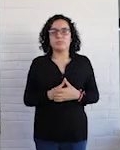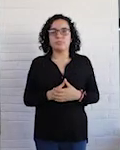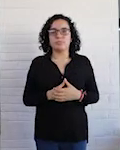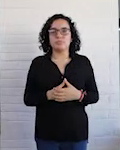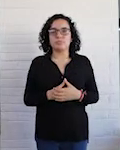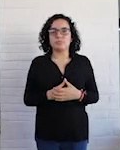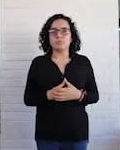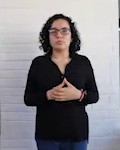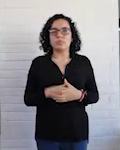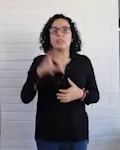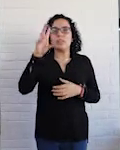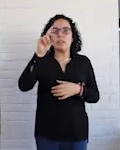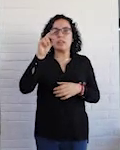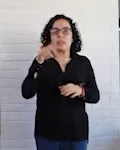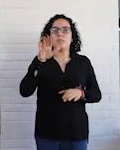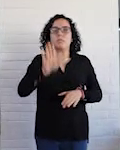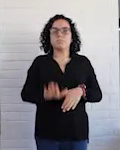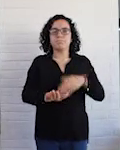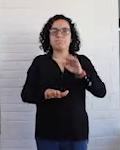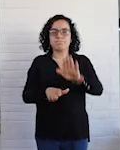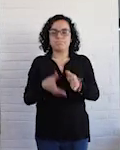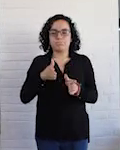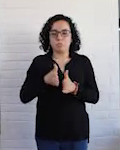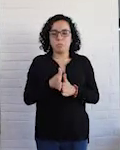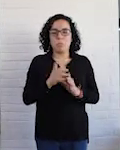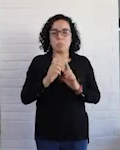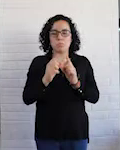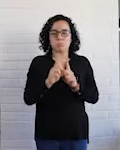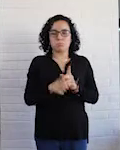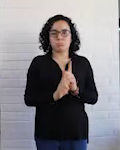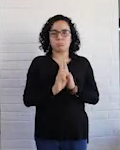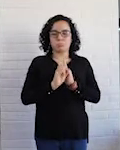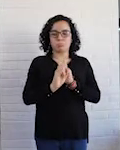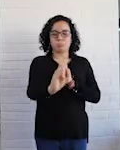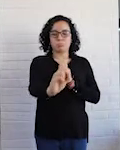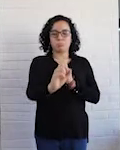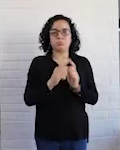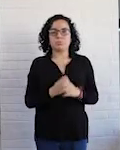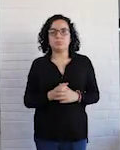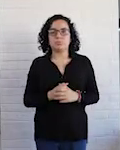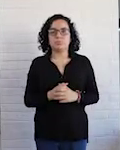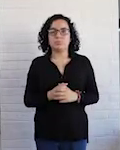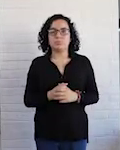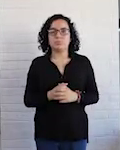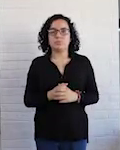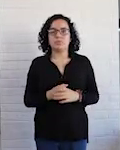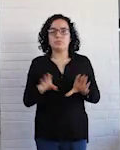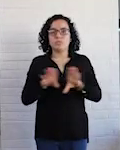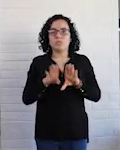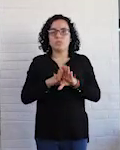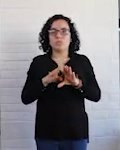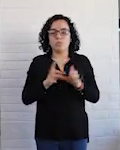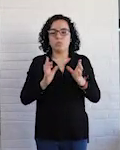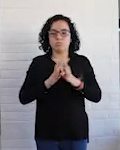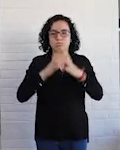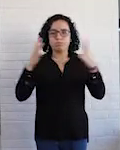Estos son 30 pasos lineales. Vamos a imaginar lo que son 30 pasos exponenciales.